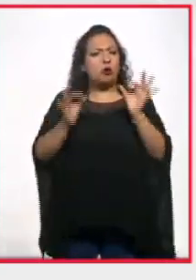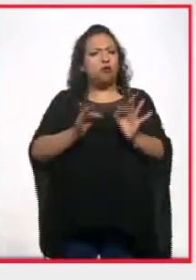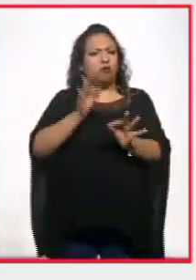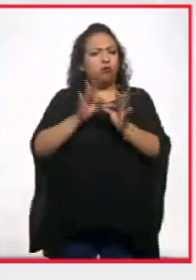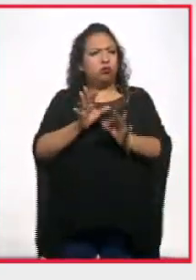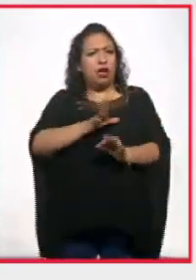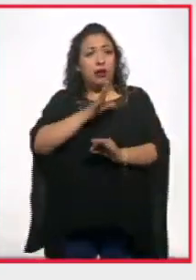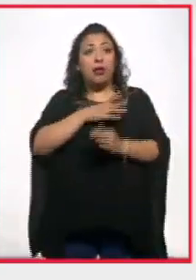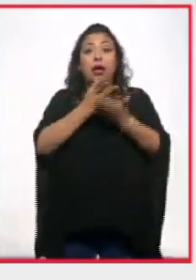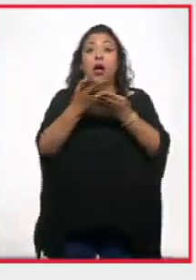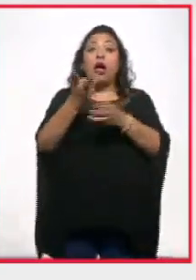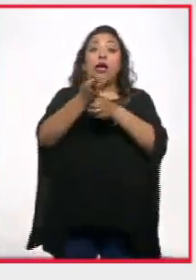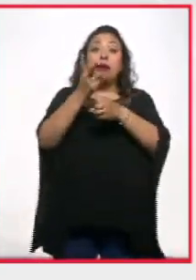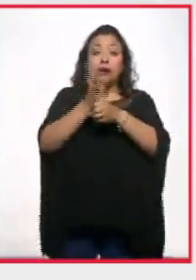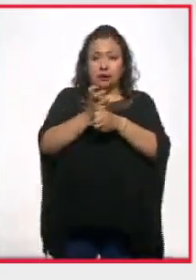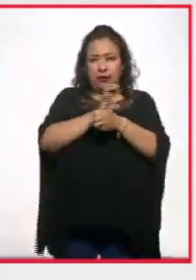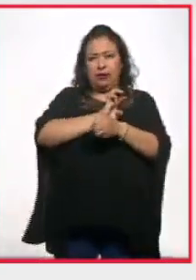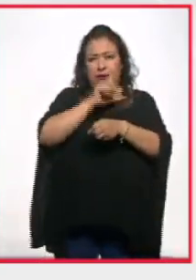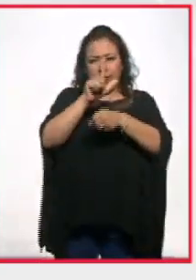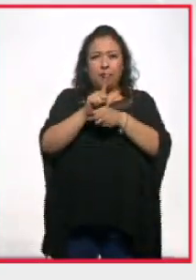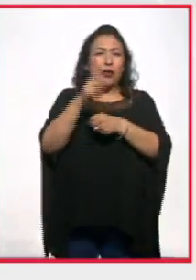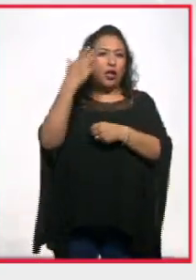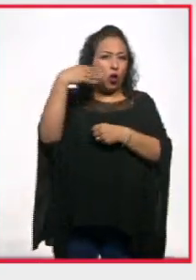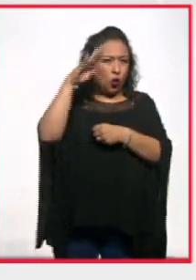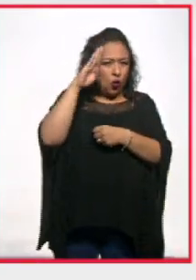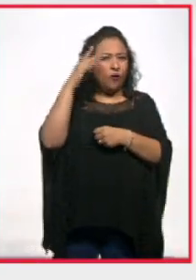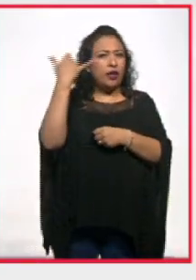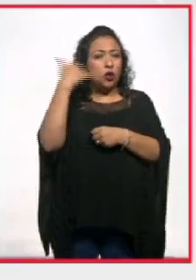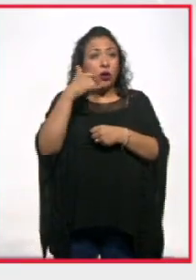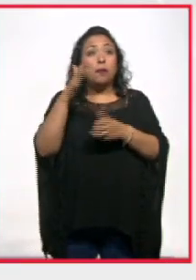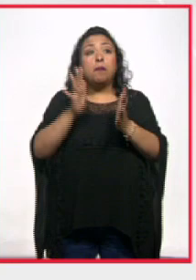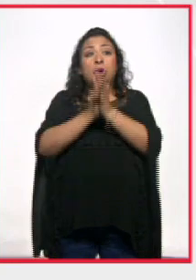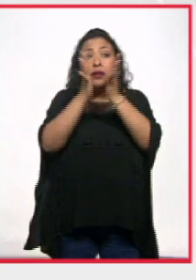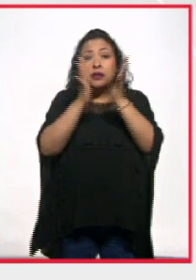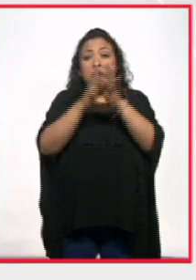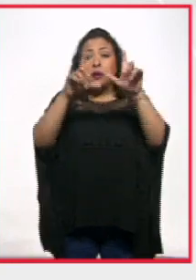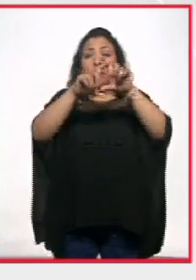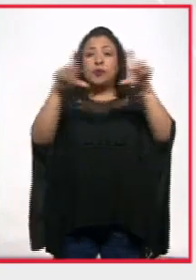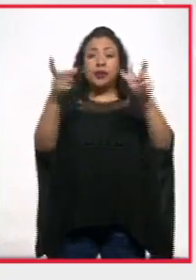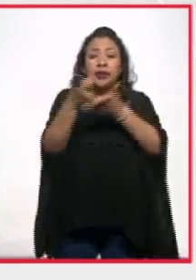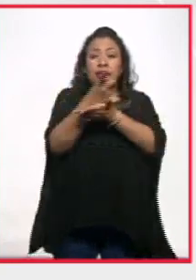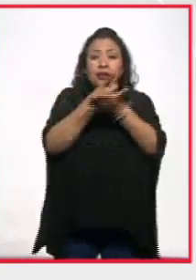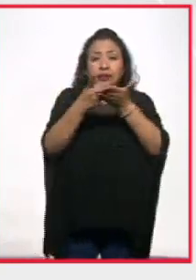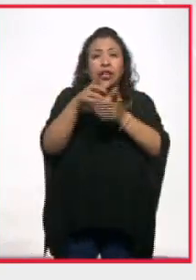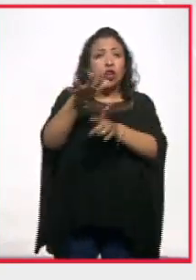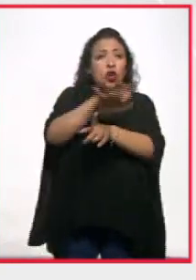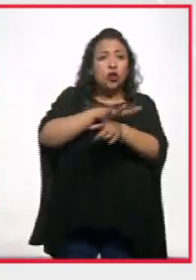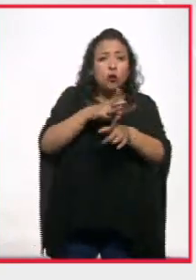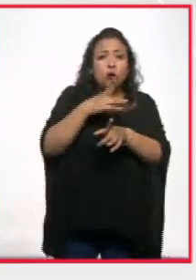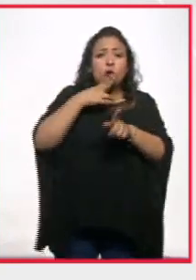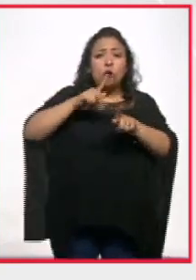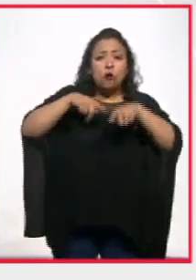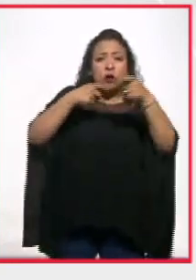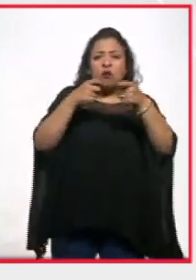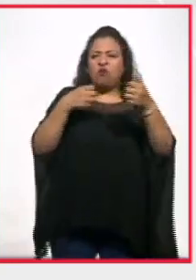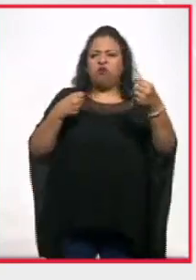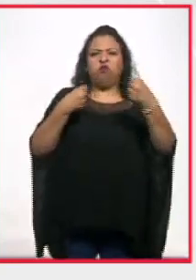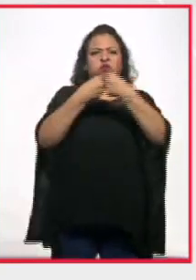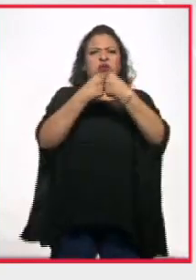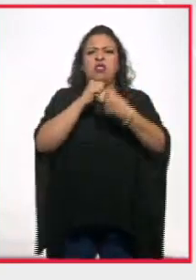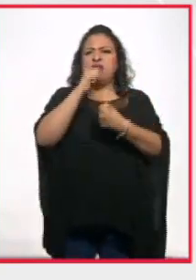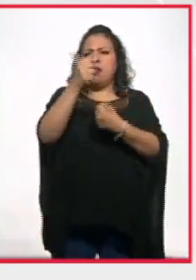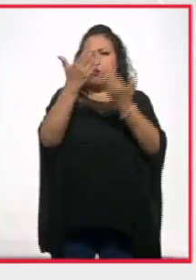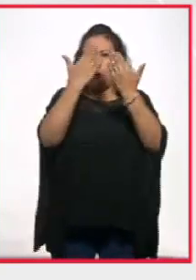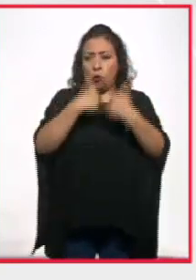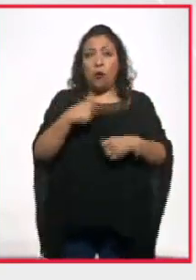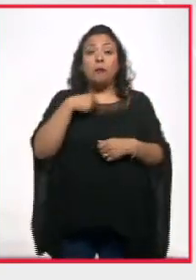los invitados de honor, Cuba y Yucatán, participan bajo el lema El diseño en contextos patrimoniales y sin fronteras. Con